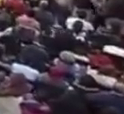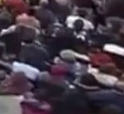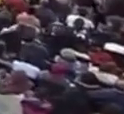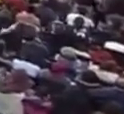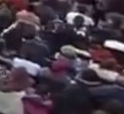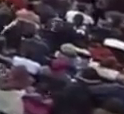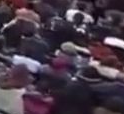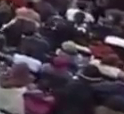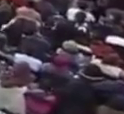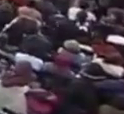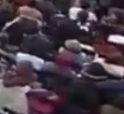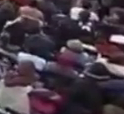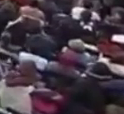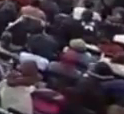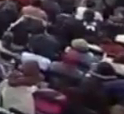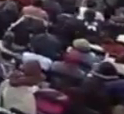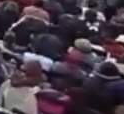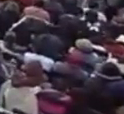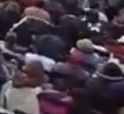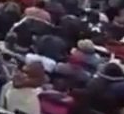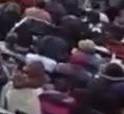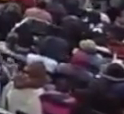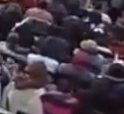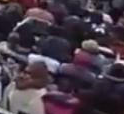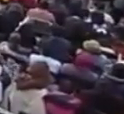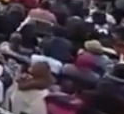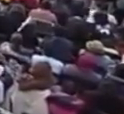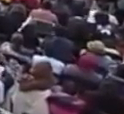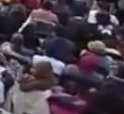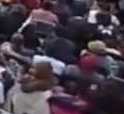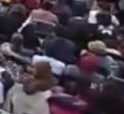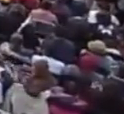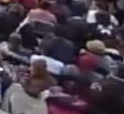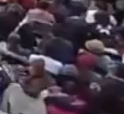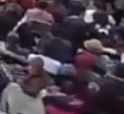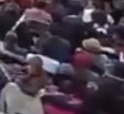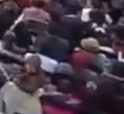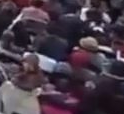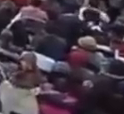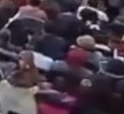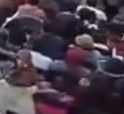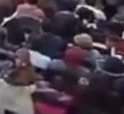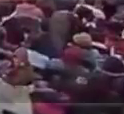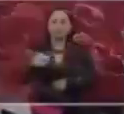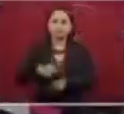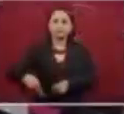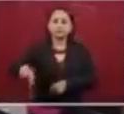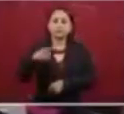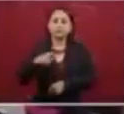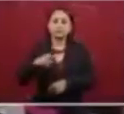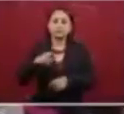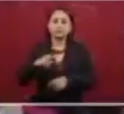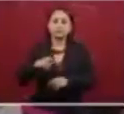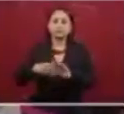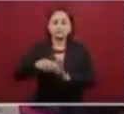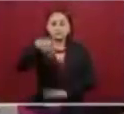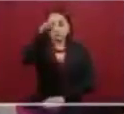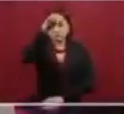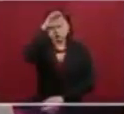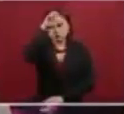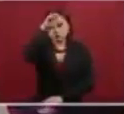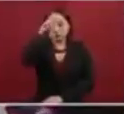Se tomó el acuerdo de cancelar la mina de Los Cardones en Baja California